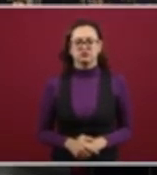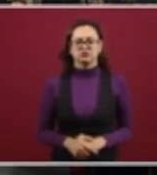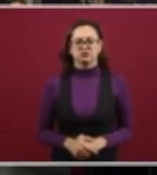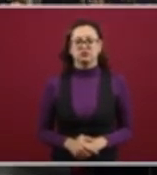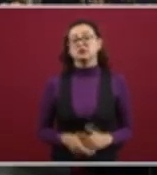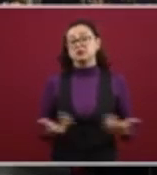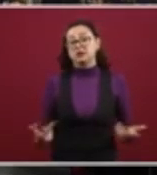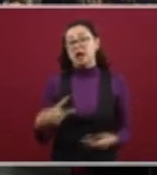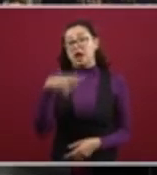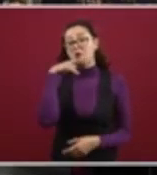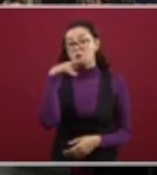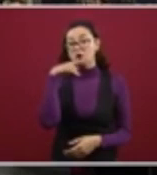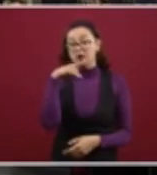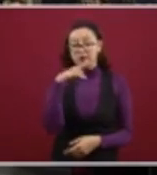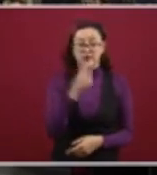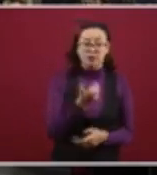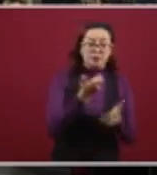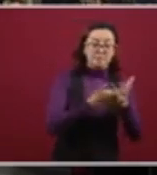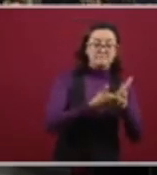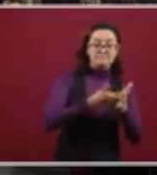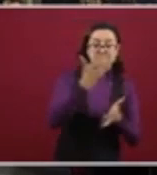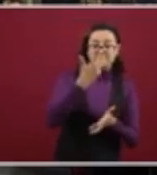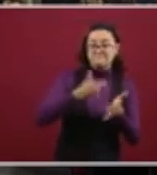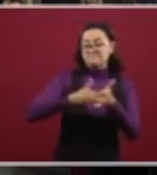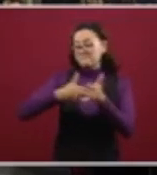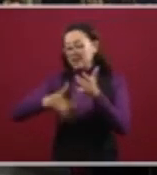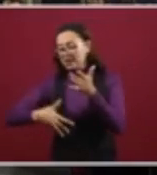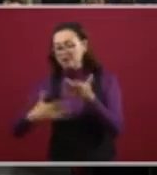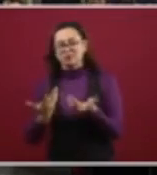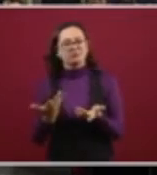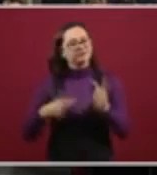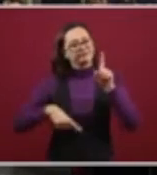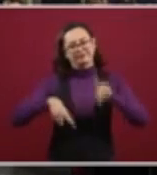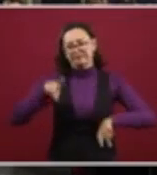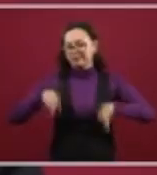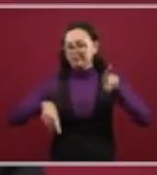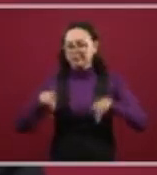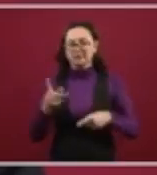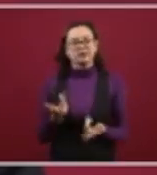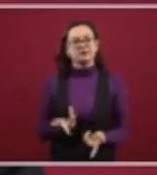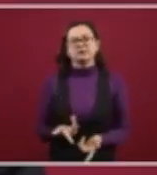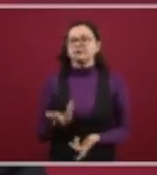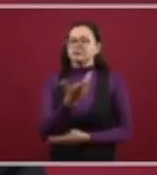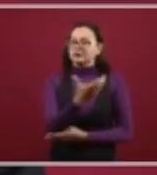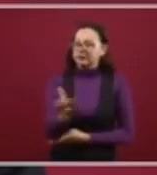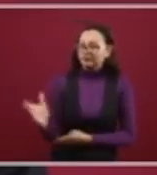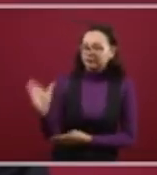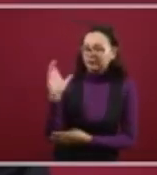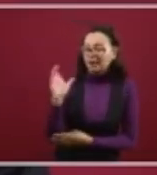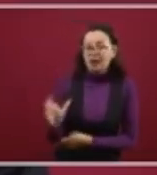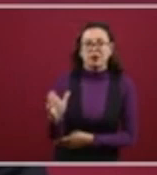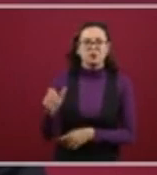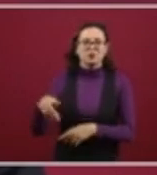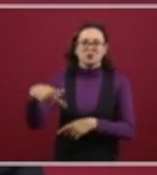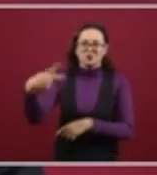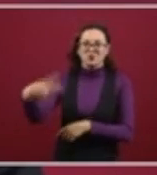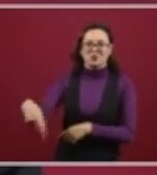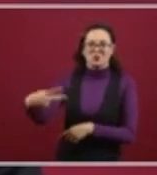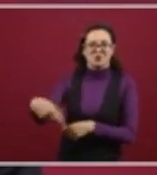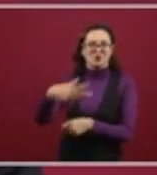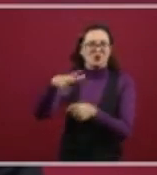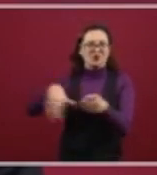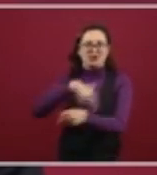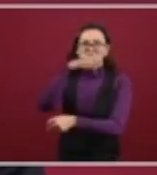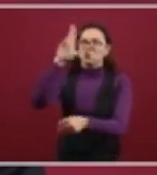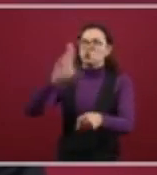del aguacate. Hubo una disminución en la producción y esto se debe al ciclo propio de